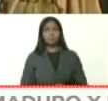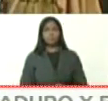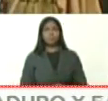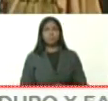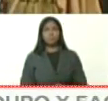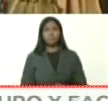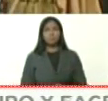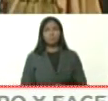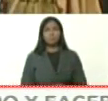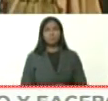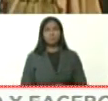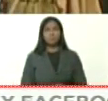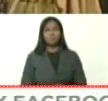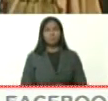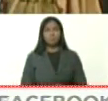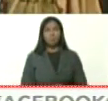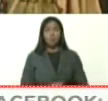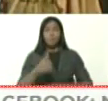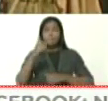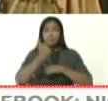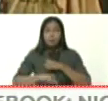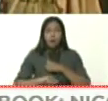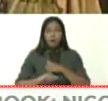operados en Guatemala,